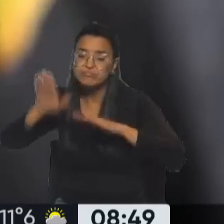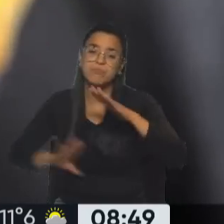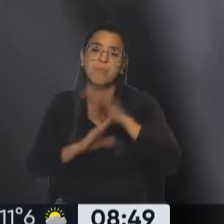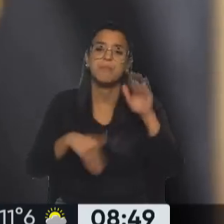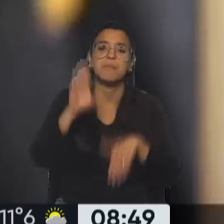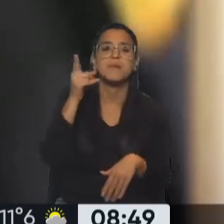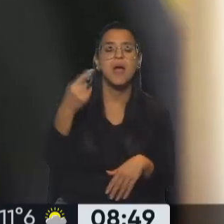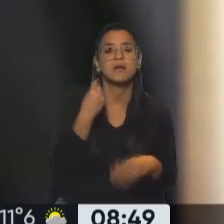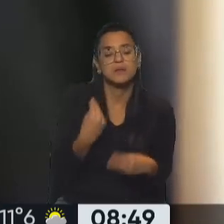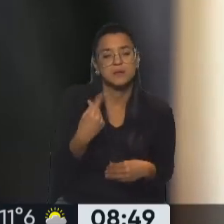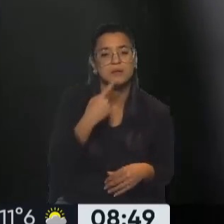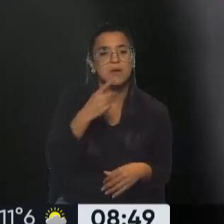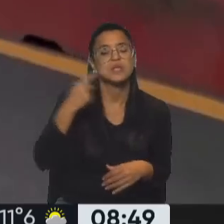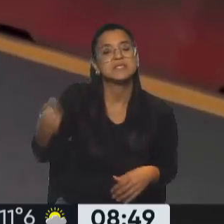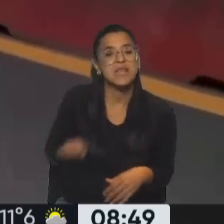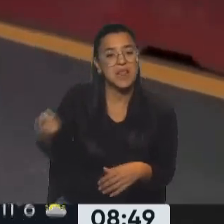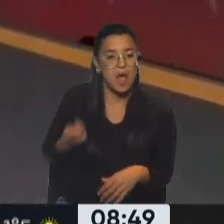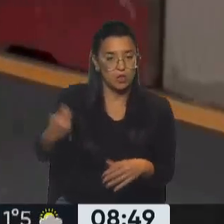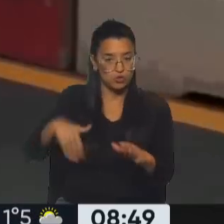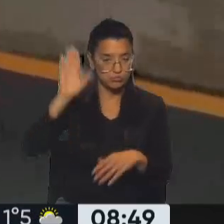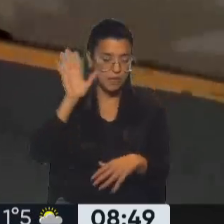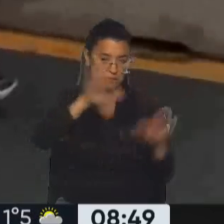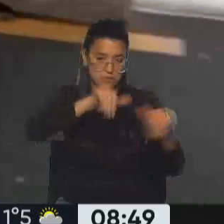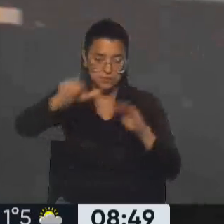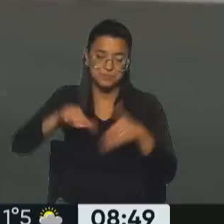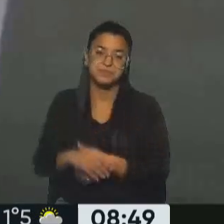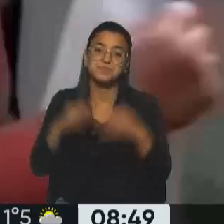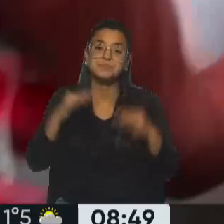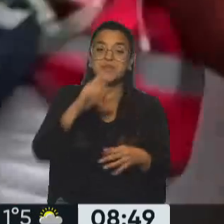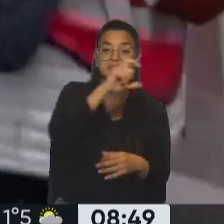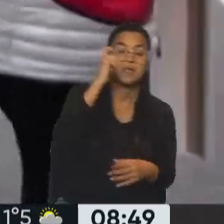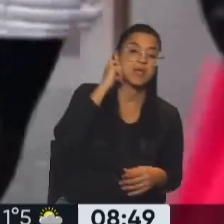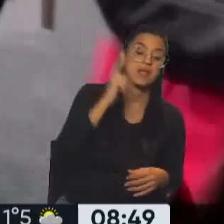por las centrales sindicales. Justamente la CGT